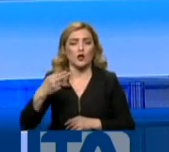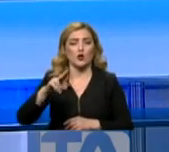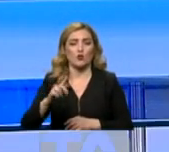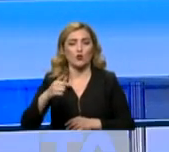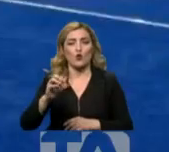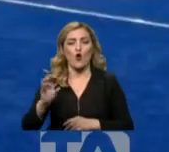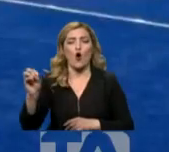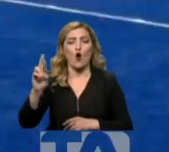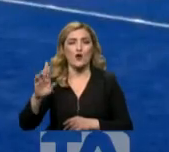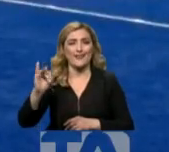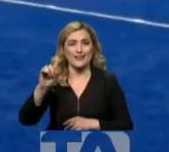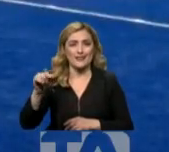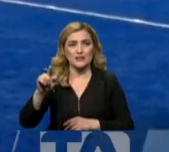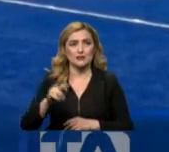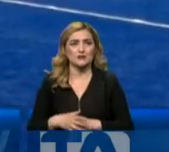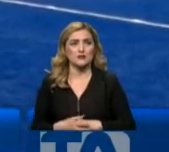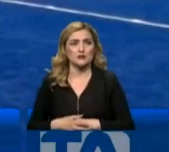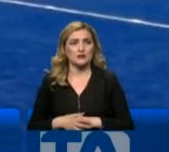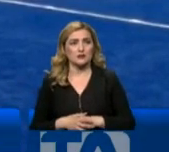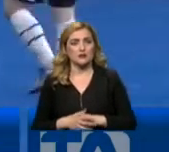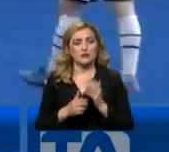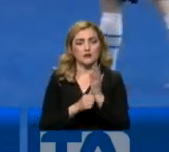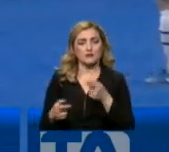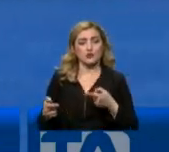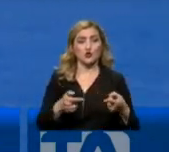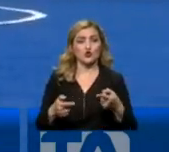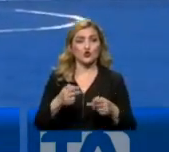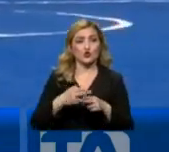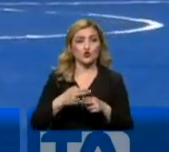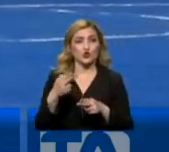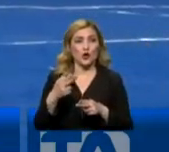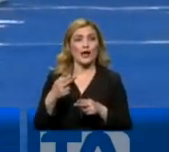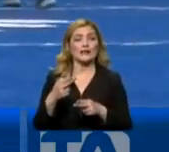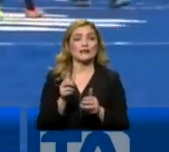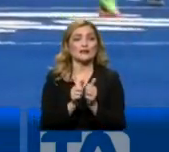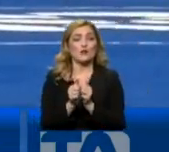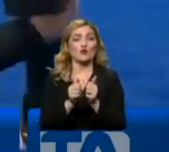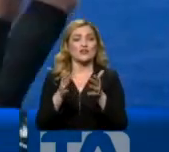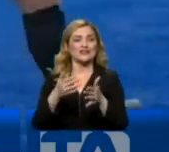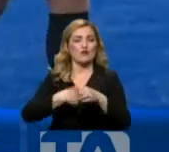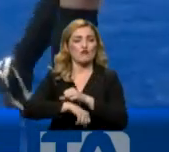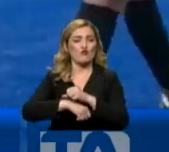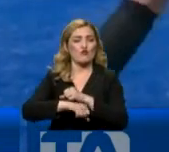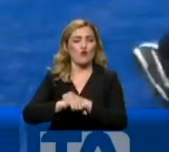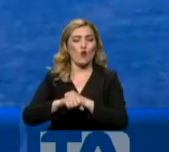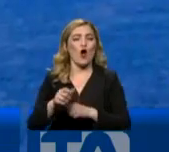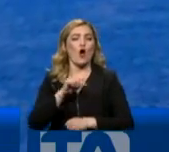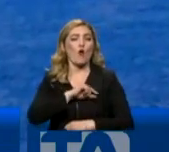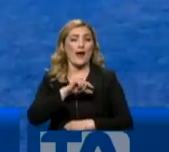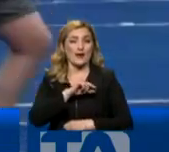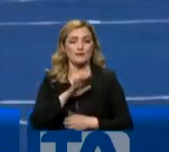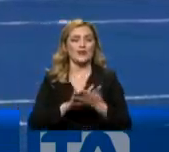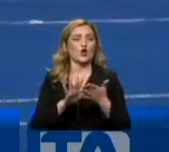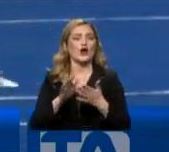Portete. Con un partido entre ministros y exglorias del Deportivo Cuenca se inauguró la cancha. El campo de juego está